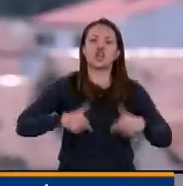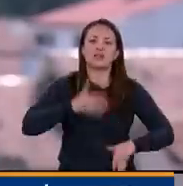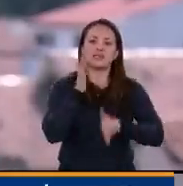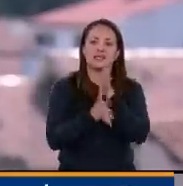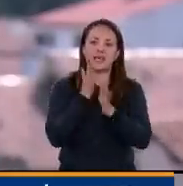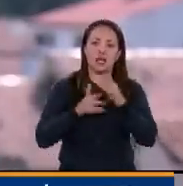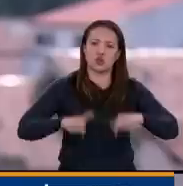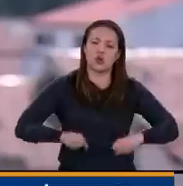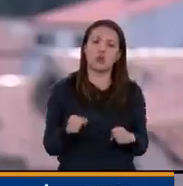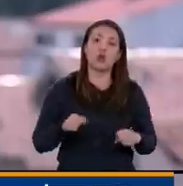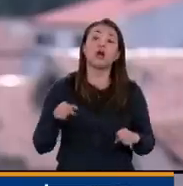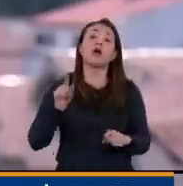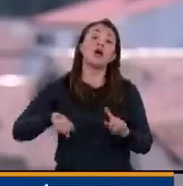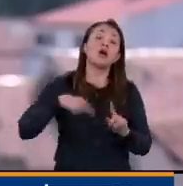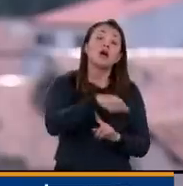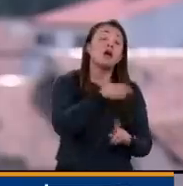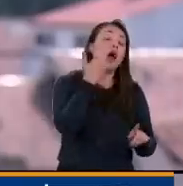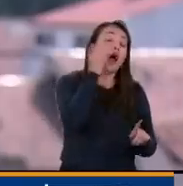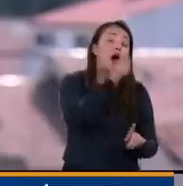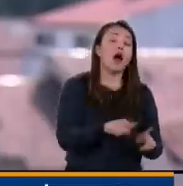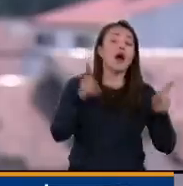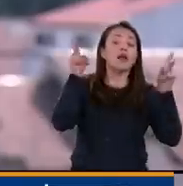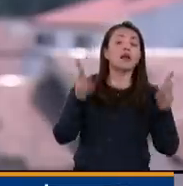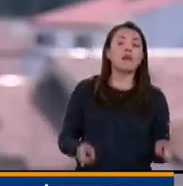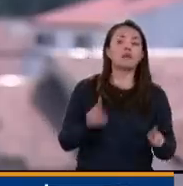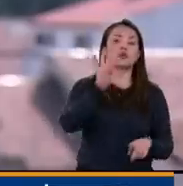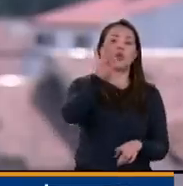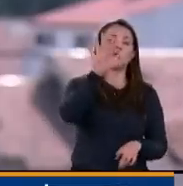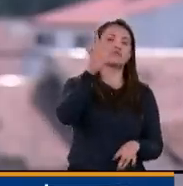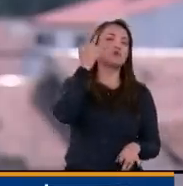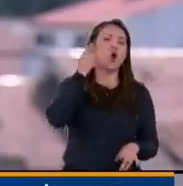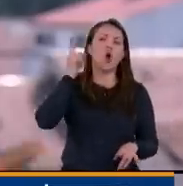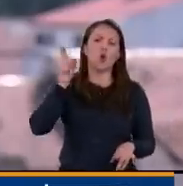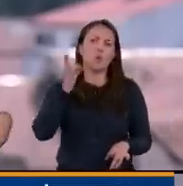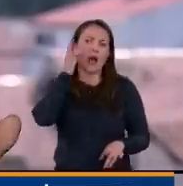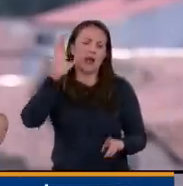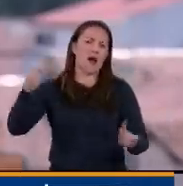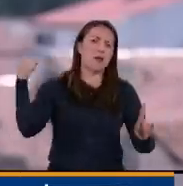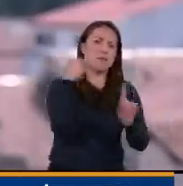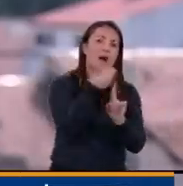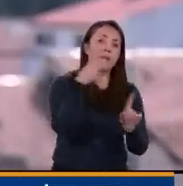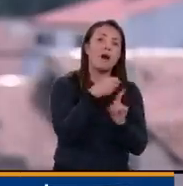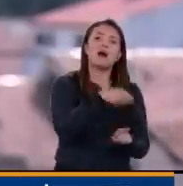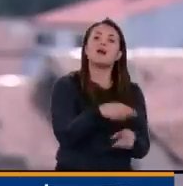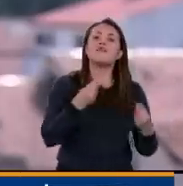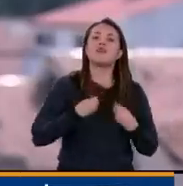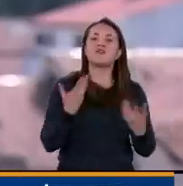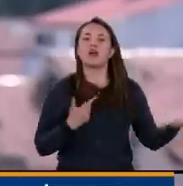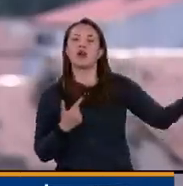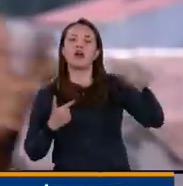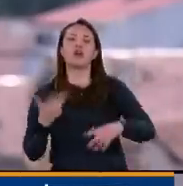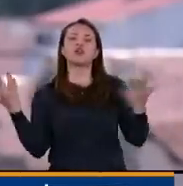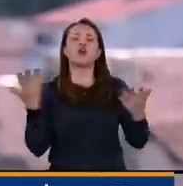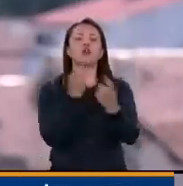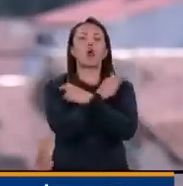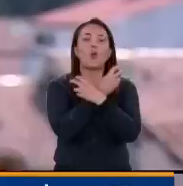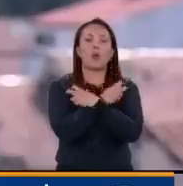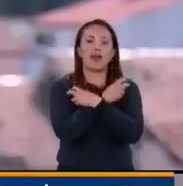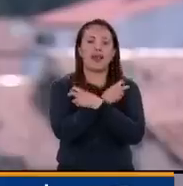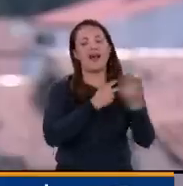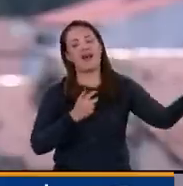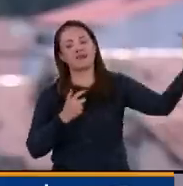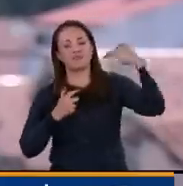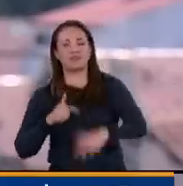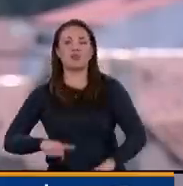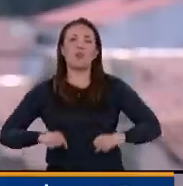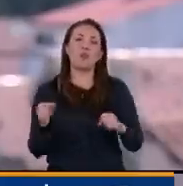Ella recibió 45 días de incapacidad por la gravedad de las lesiones. Recordemos que ella viene desde el departamento del Huila y viajó aquí